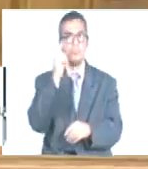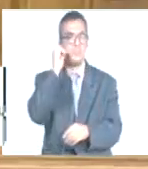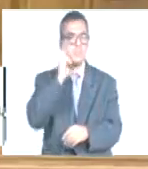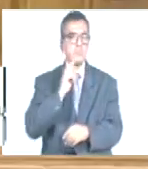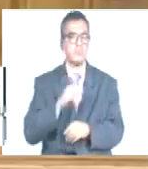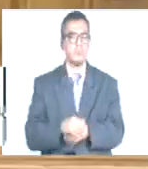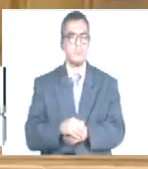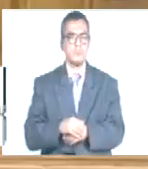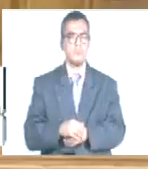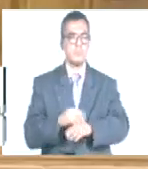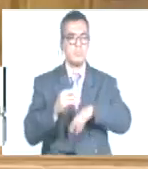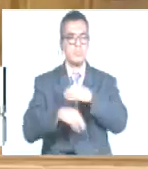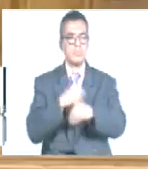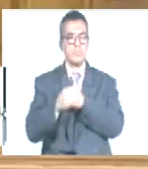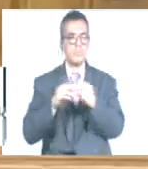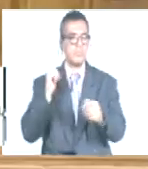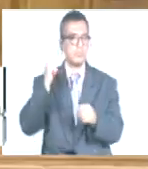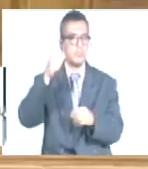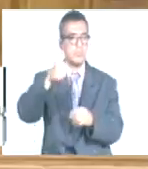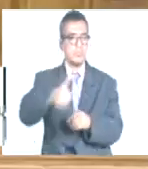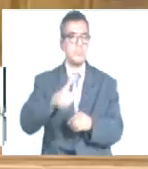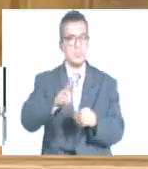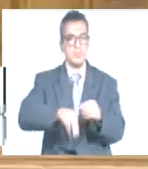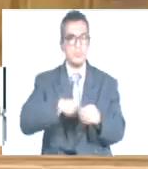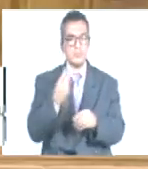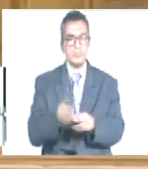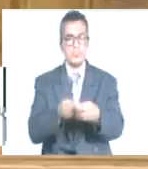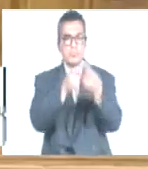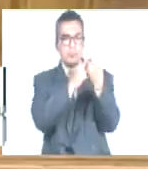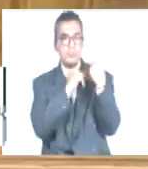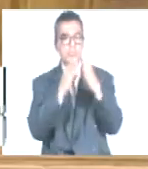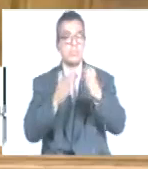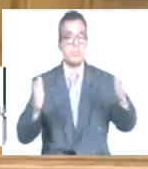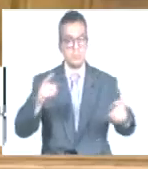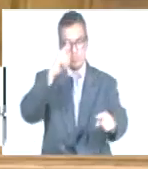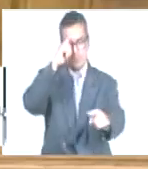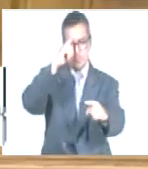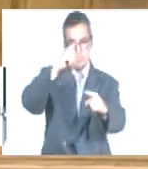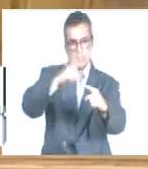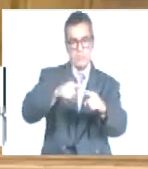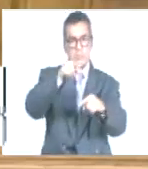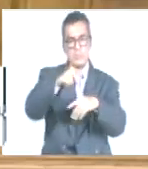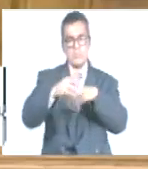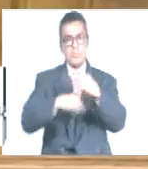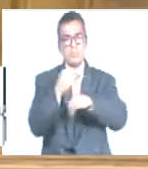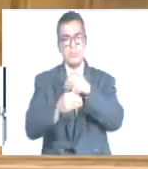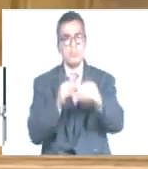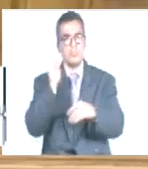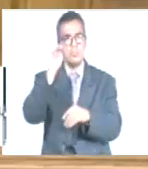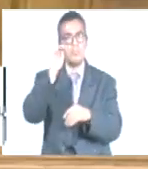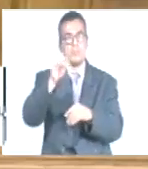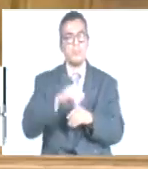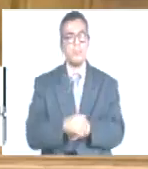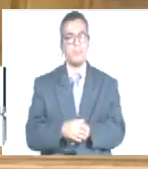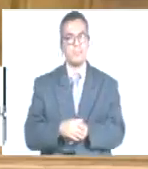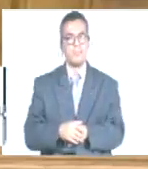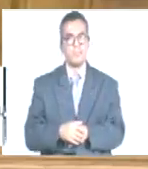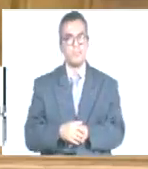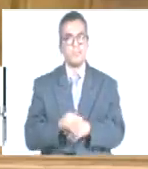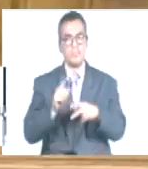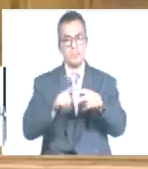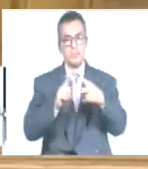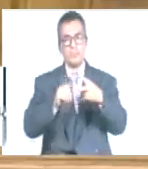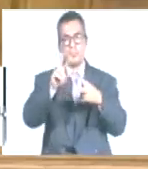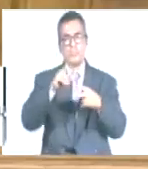bolivariana, como generación eterna capaz de asumir los grandes retos previstos en un futuro.